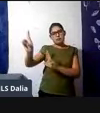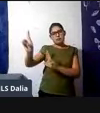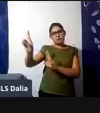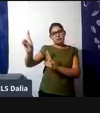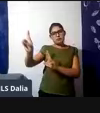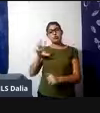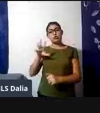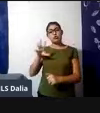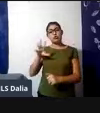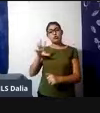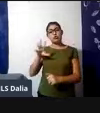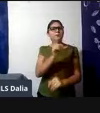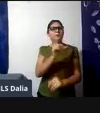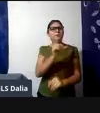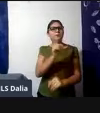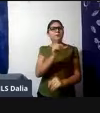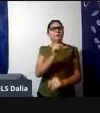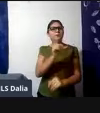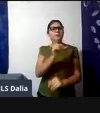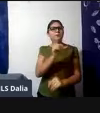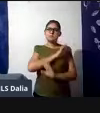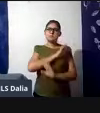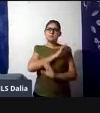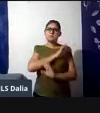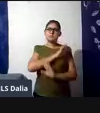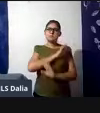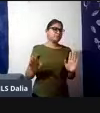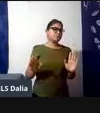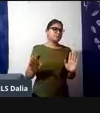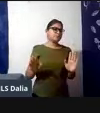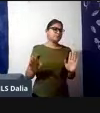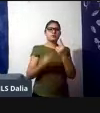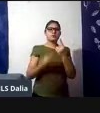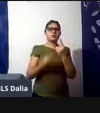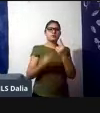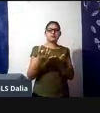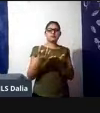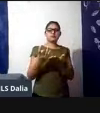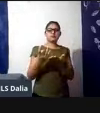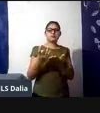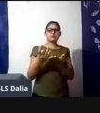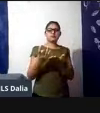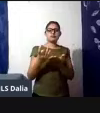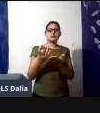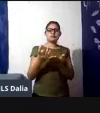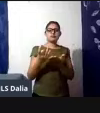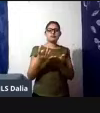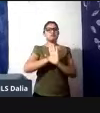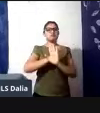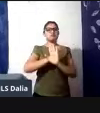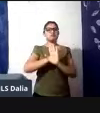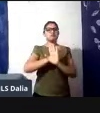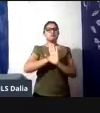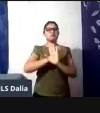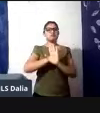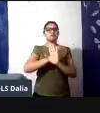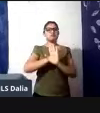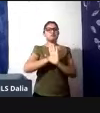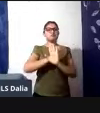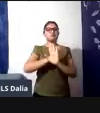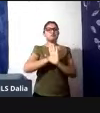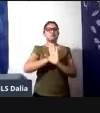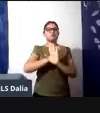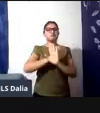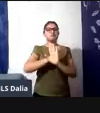apoyo, ¿no? Y ya, tanta, ¿no? Pero el tema es, tú no eres tu publicación. O sea, y esto es algo bien importante